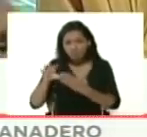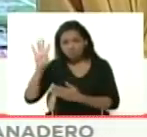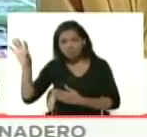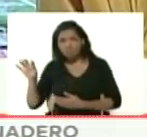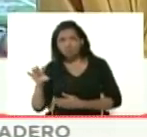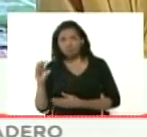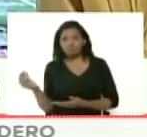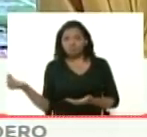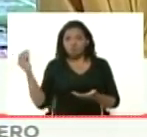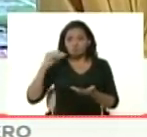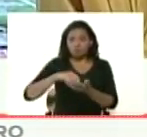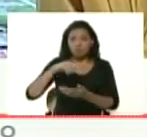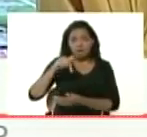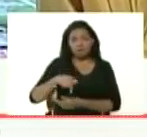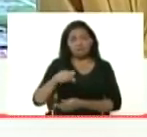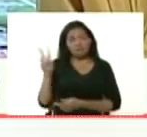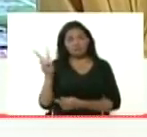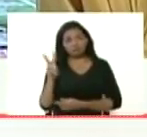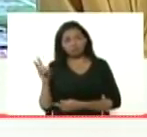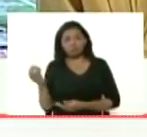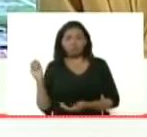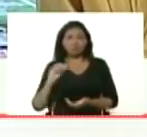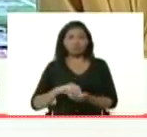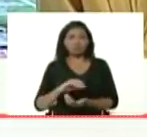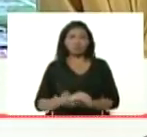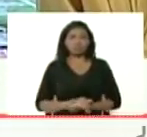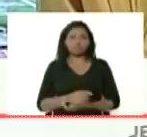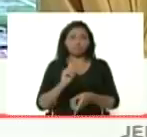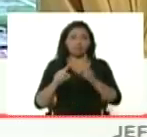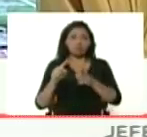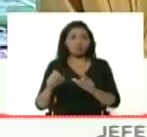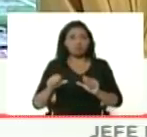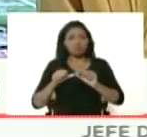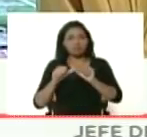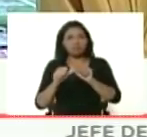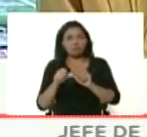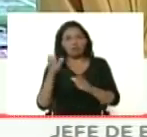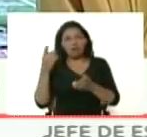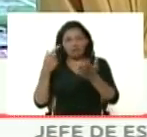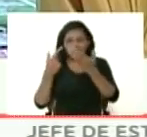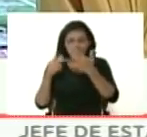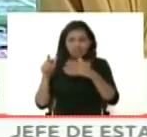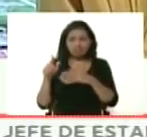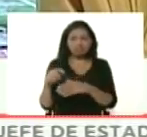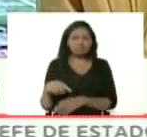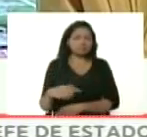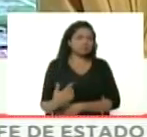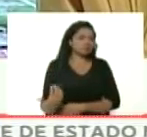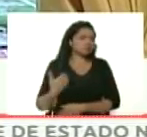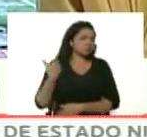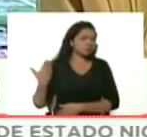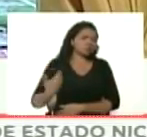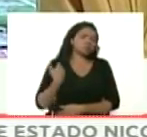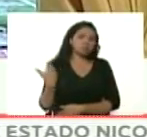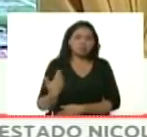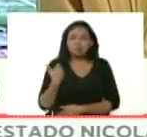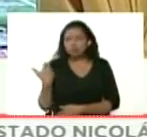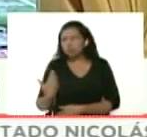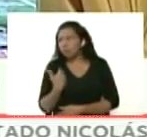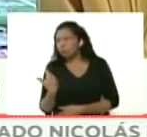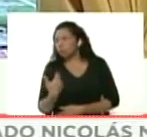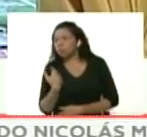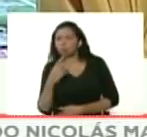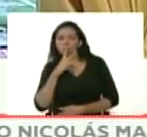Tuvieron que regresar, todos tuvieron que regresar. Y hay algunos que se han quedado pasando las de Caín, así dicen, no las de